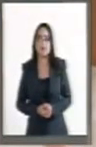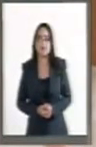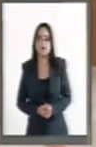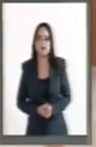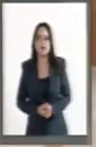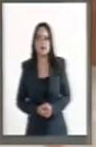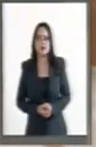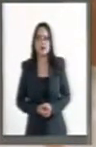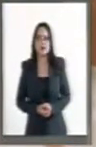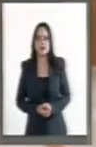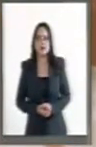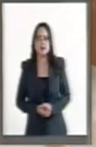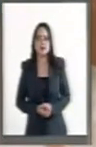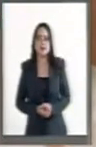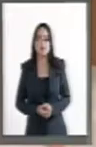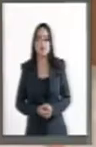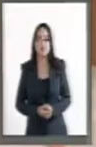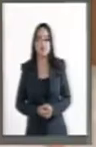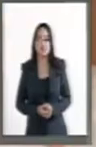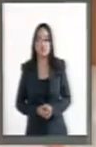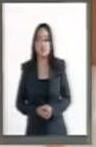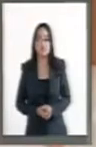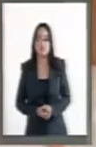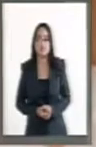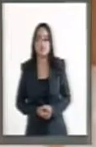por cierto? 5 minutos.